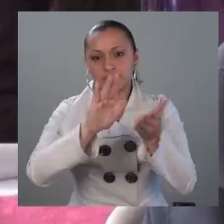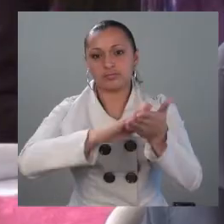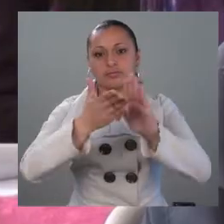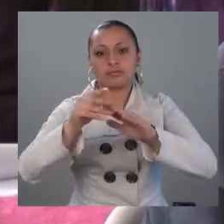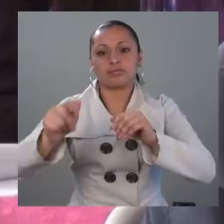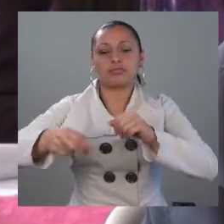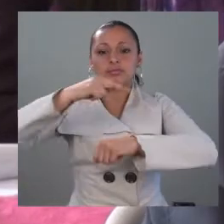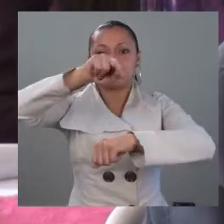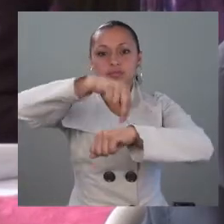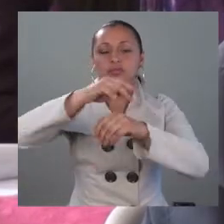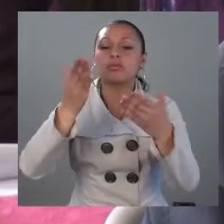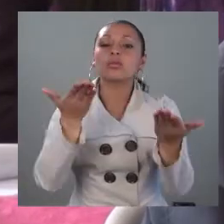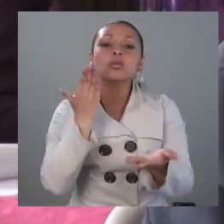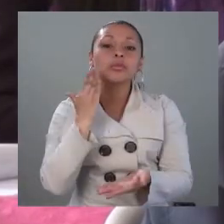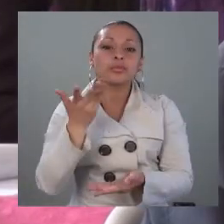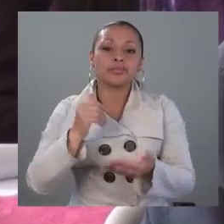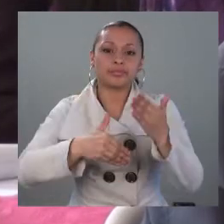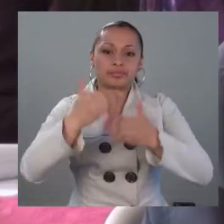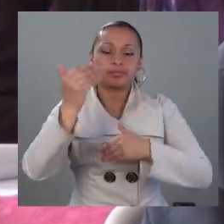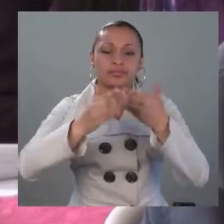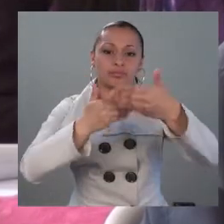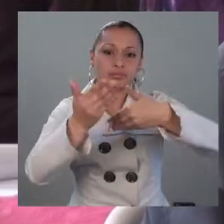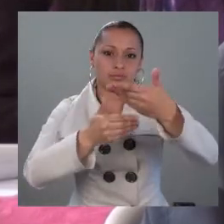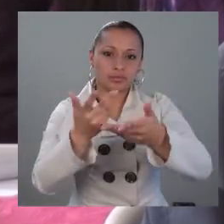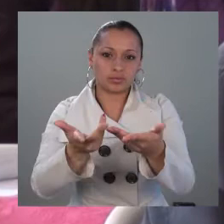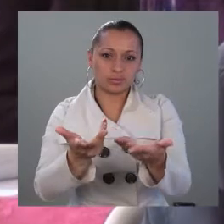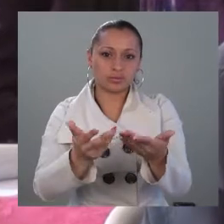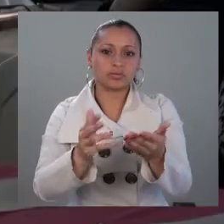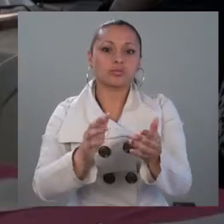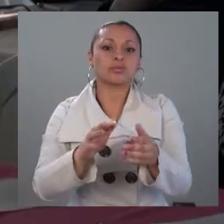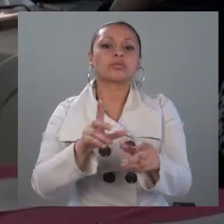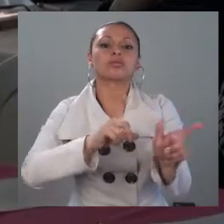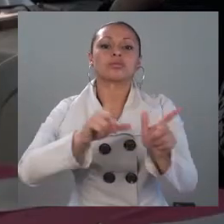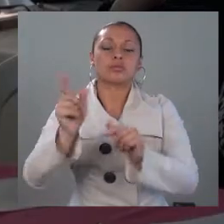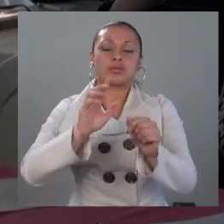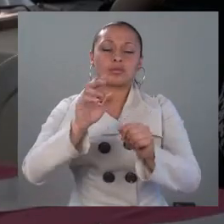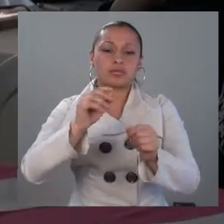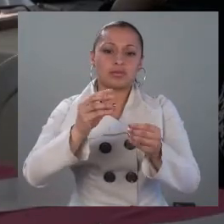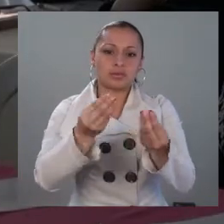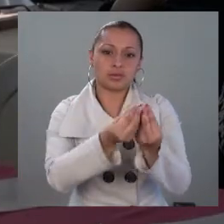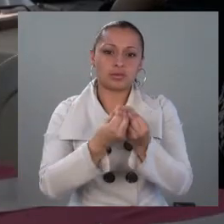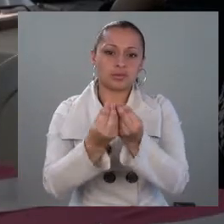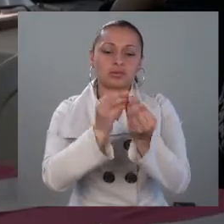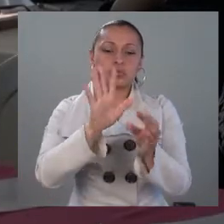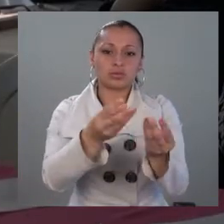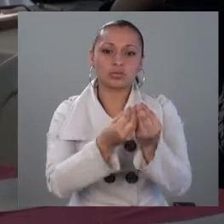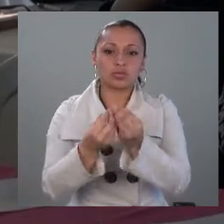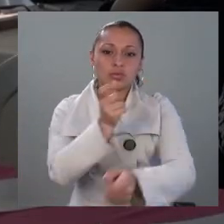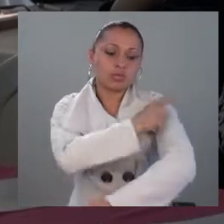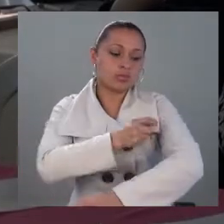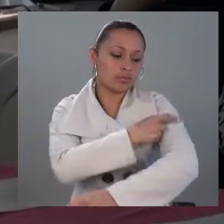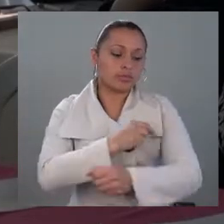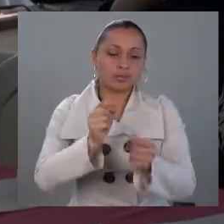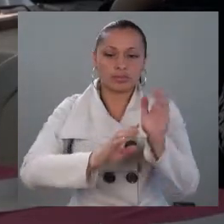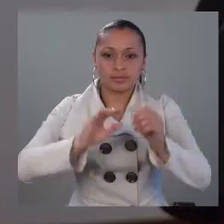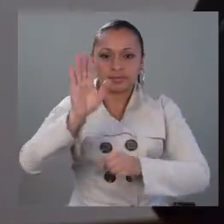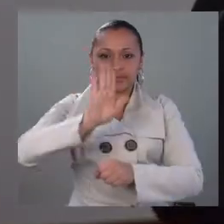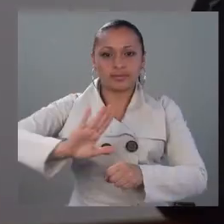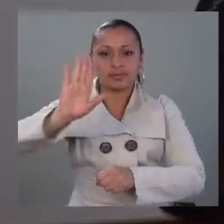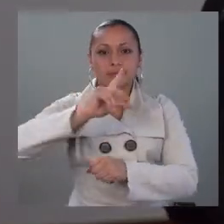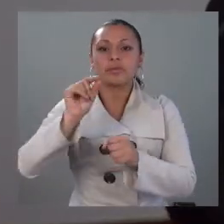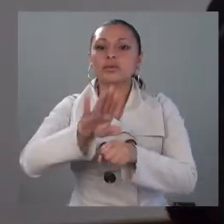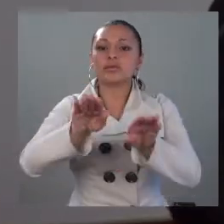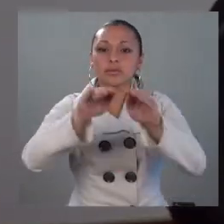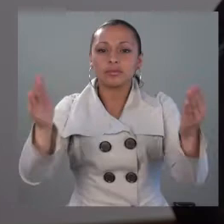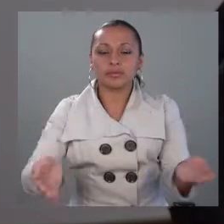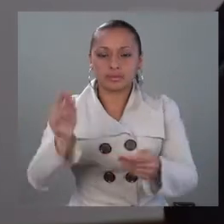esta oportunidad, el proceso inició con la participación del Comité Departamental de Derechos Humanos y Derecho Internacional Humanitario, la